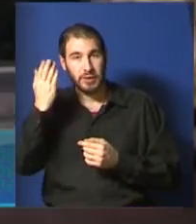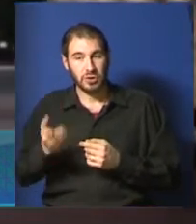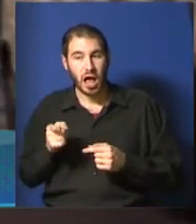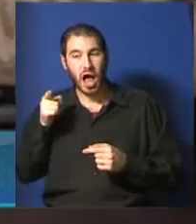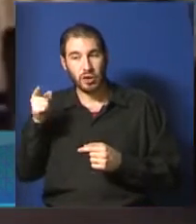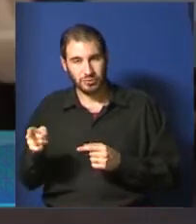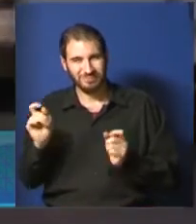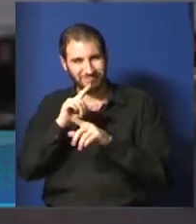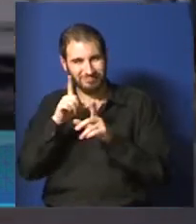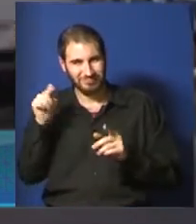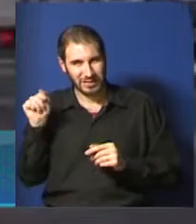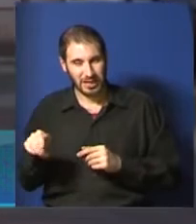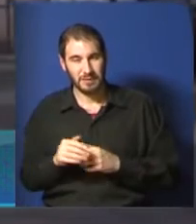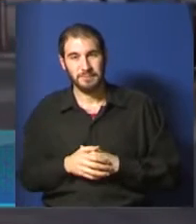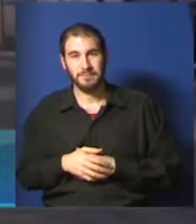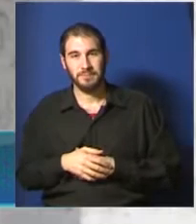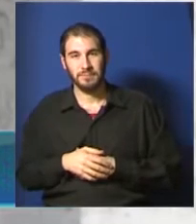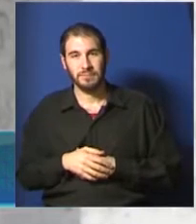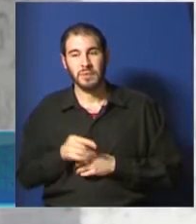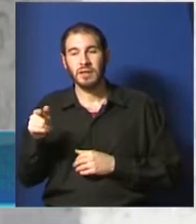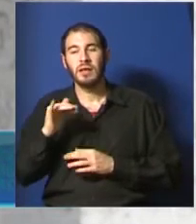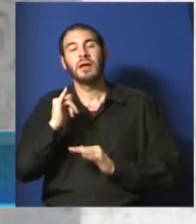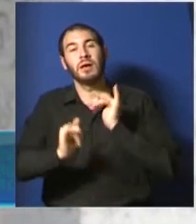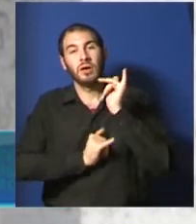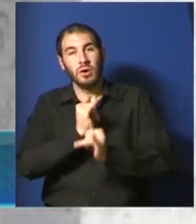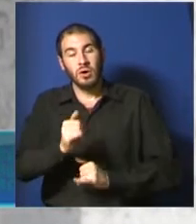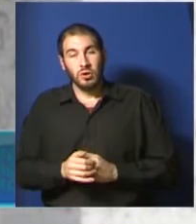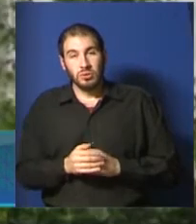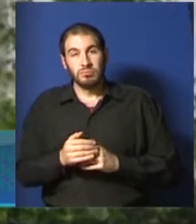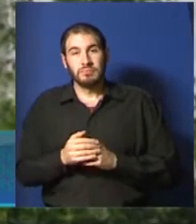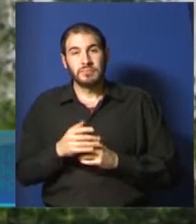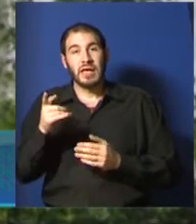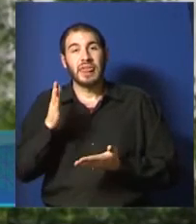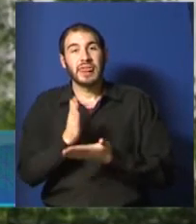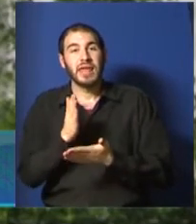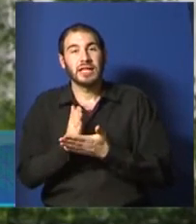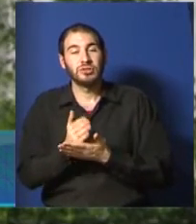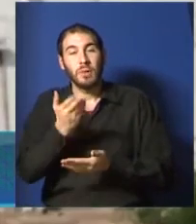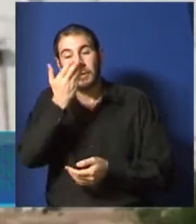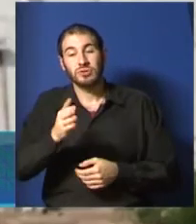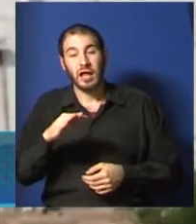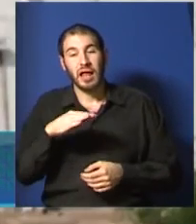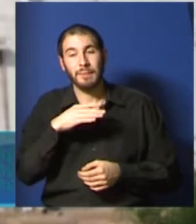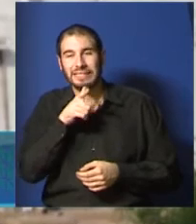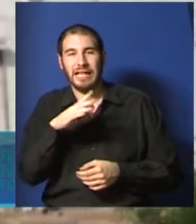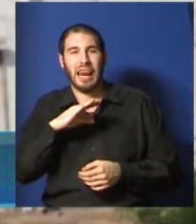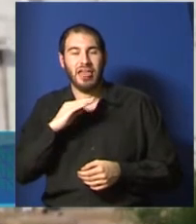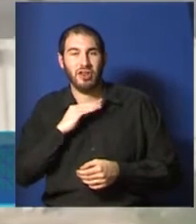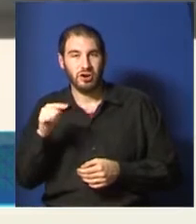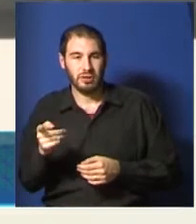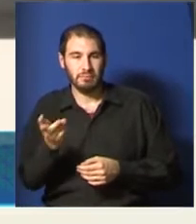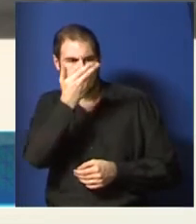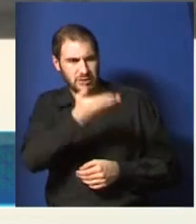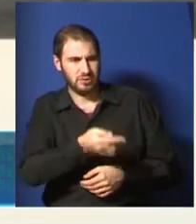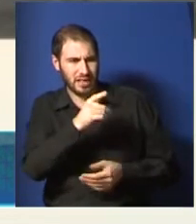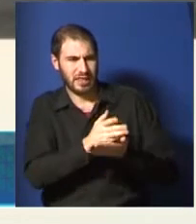en claro, o sea, porque se vende un discurso que es el derecho de los delincuentes, no, es el derecho de la persona acusada